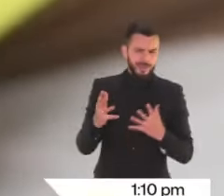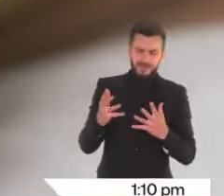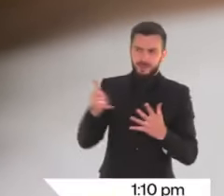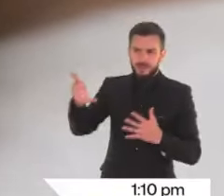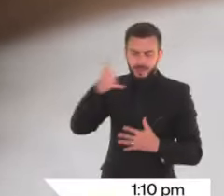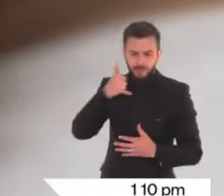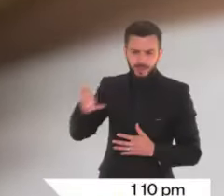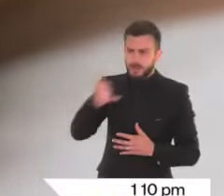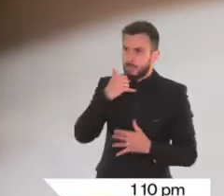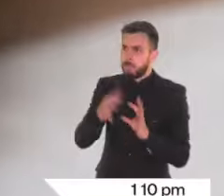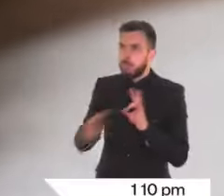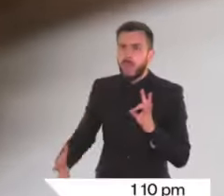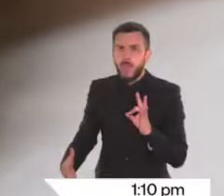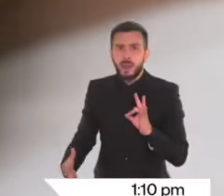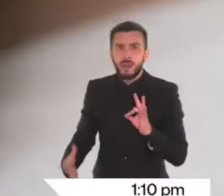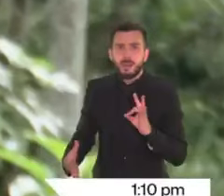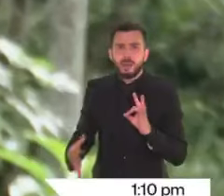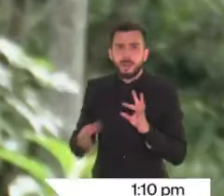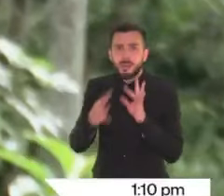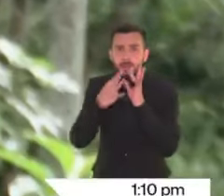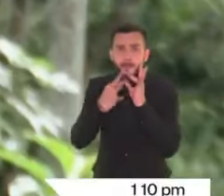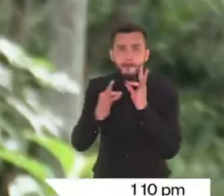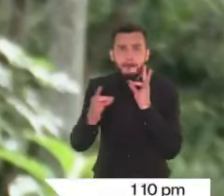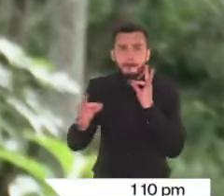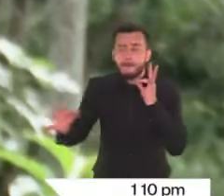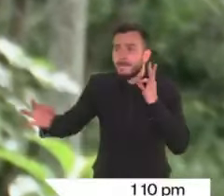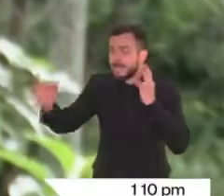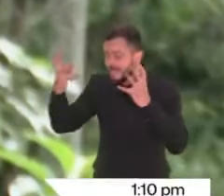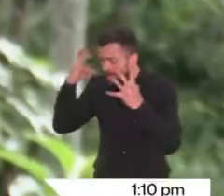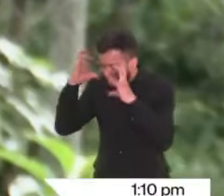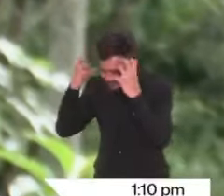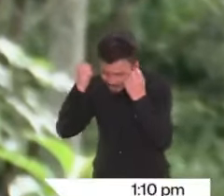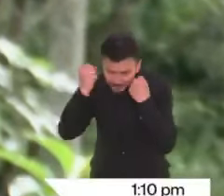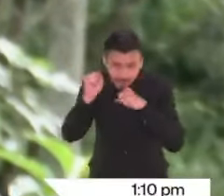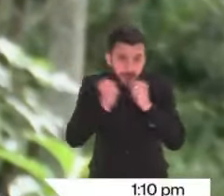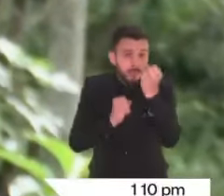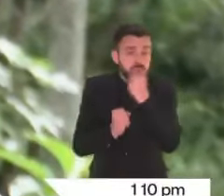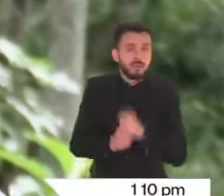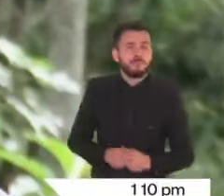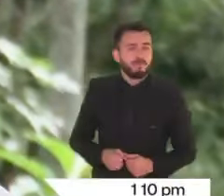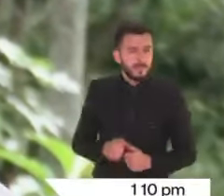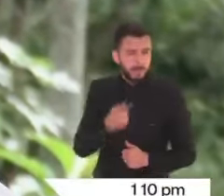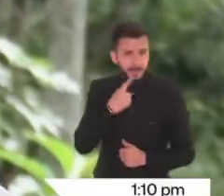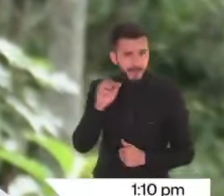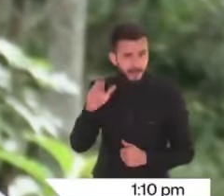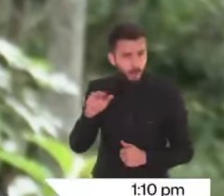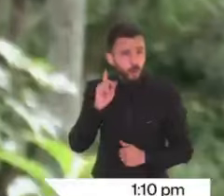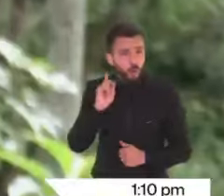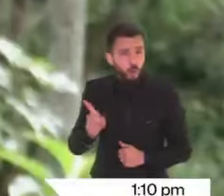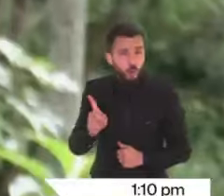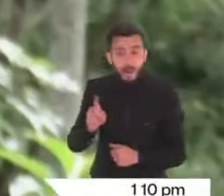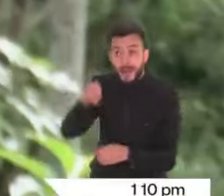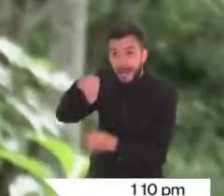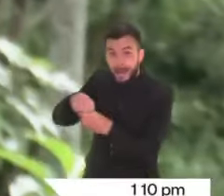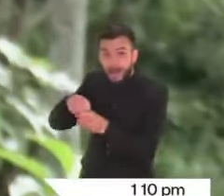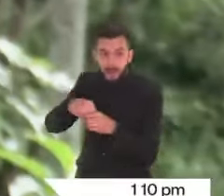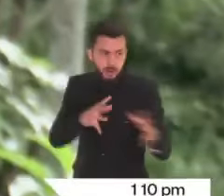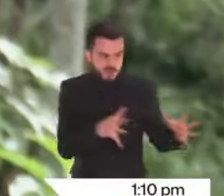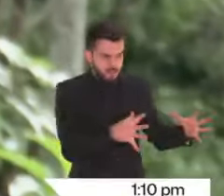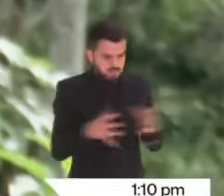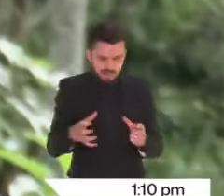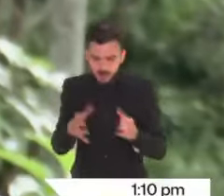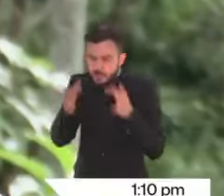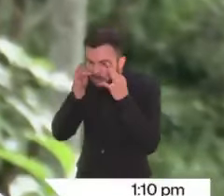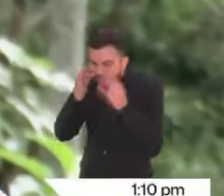perdió. Un silencio que lo aturde. La sospecha fundamental es que eso es una red de trata de personas, que de pronto